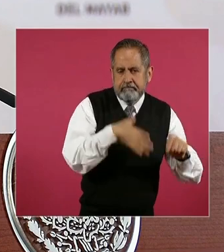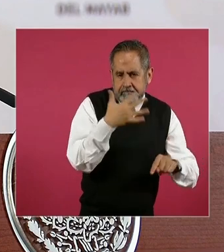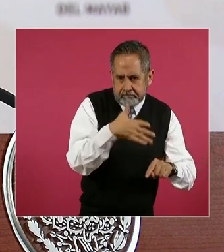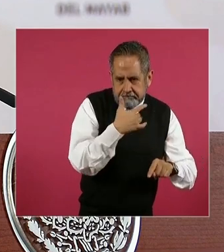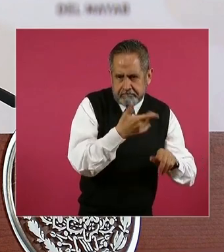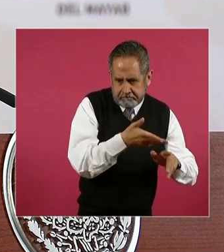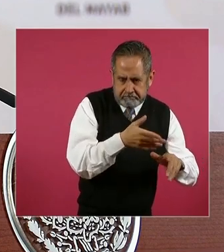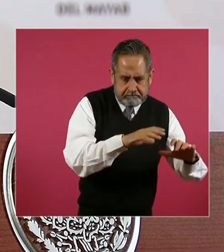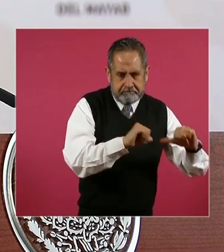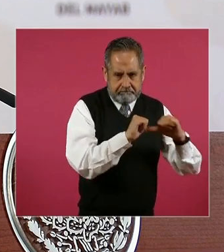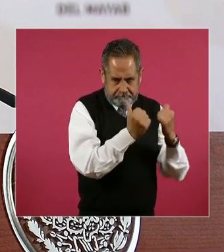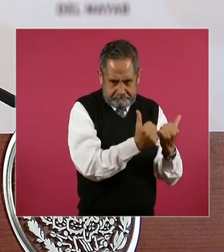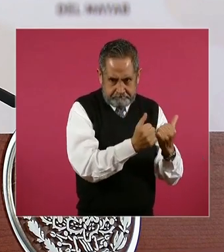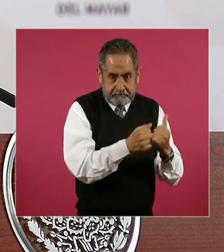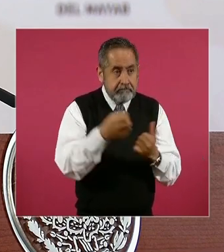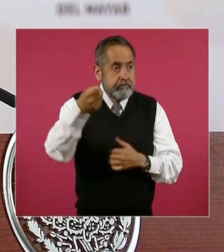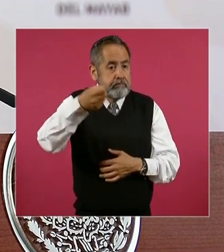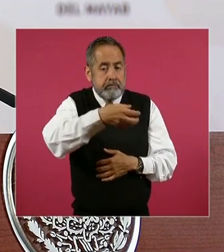recibió